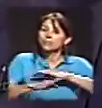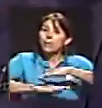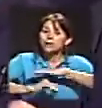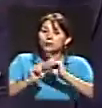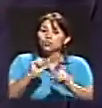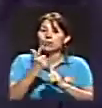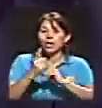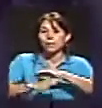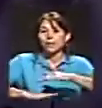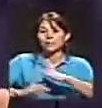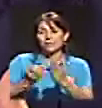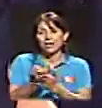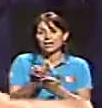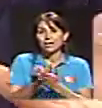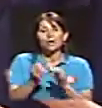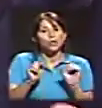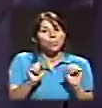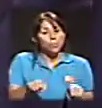puede mantener al país